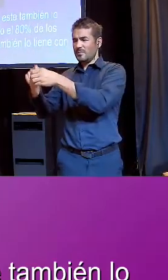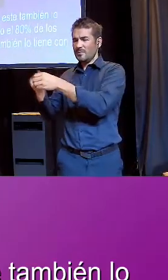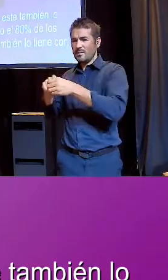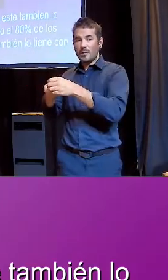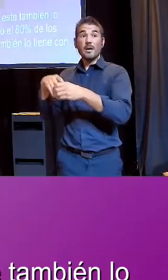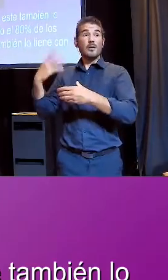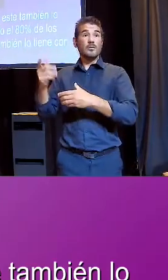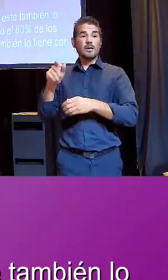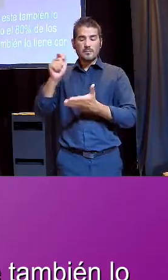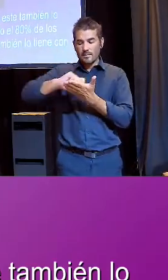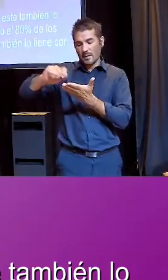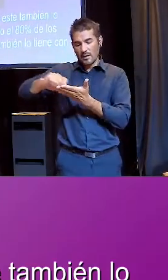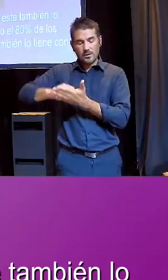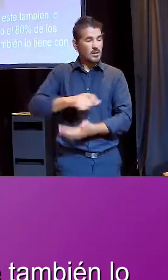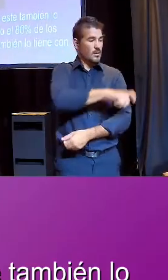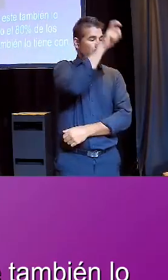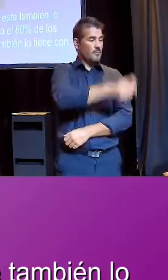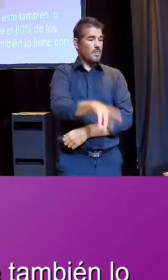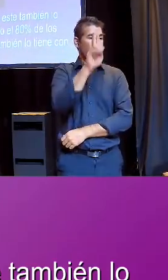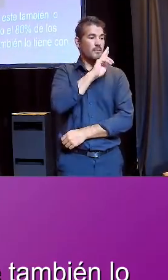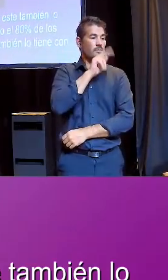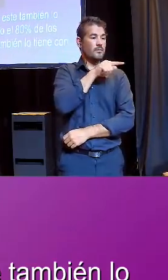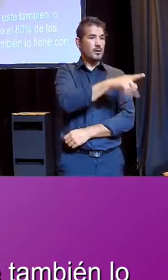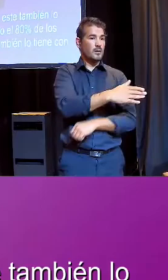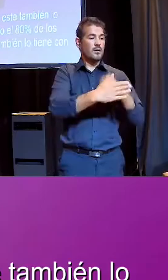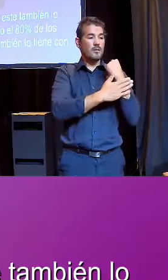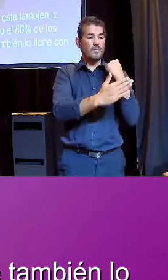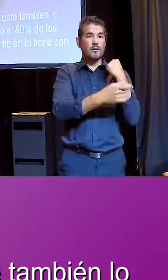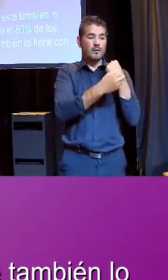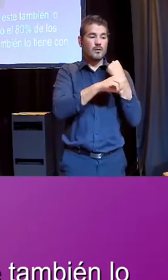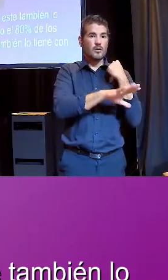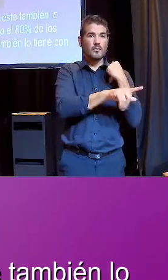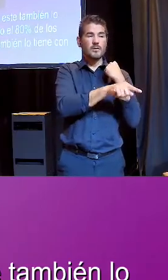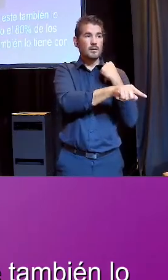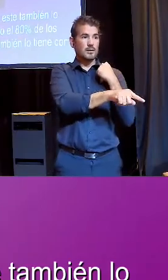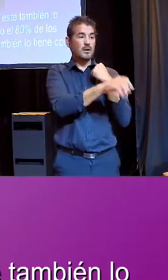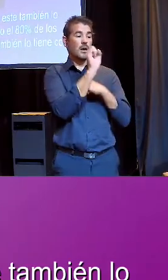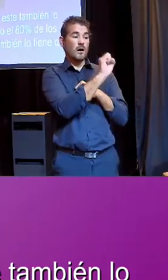madres embarazadas, desde que se embarazan, que tienen ya un niño con autismo, para ver